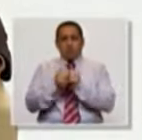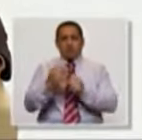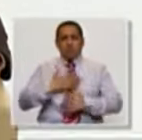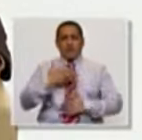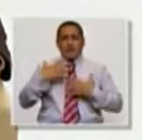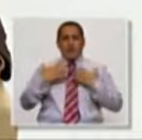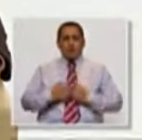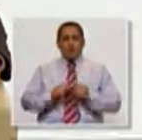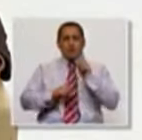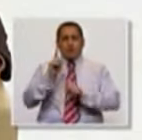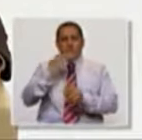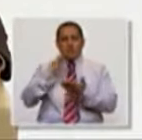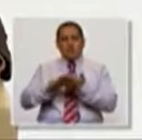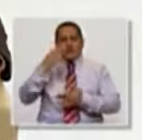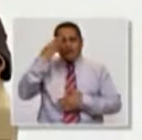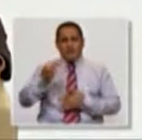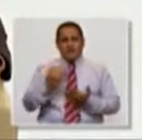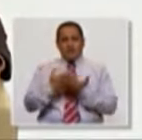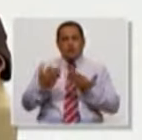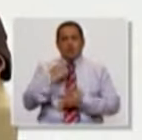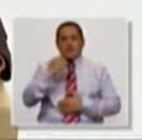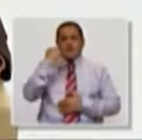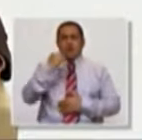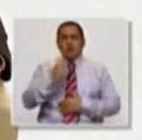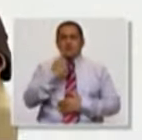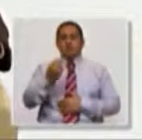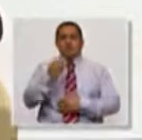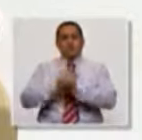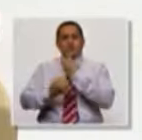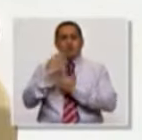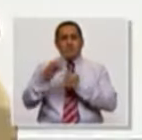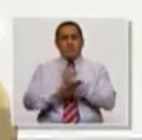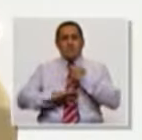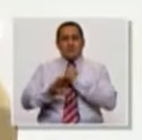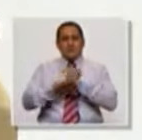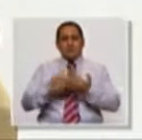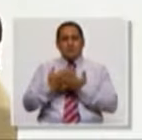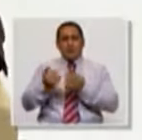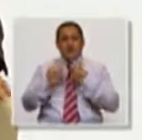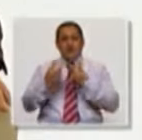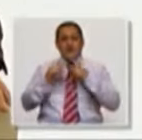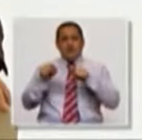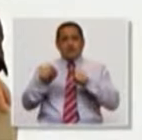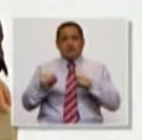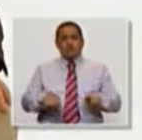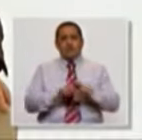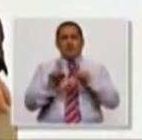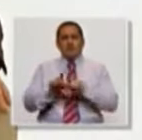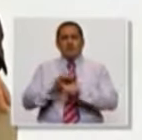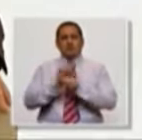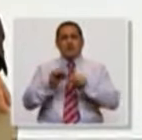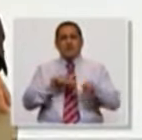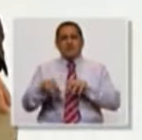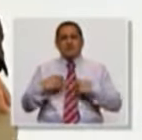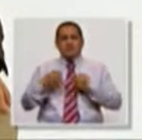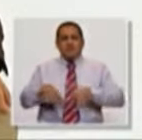por alguna vulneración supuesta de derechos, yo debería tener una información básica para cotejar eso y que, digamos, no me estén haciendo